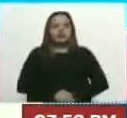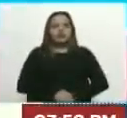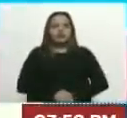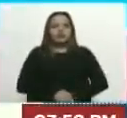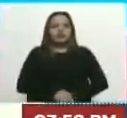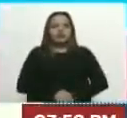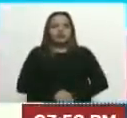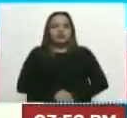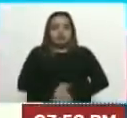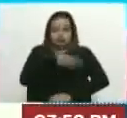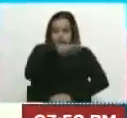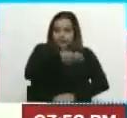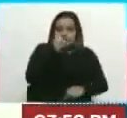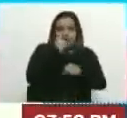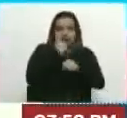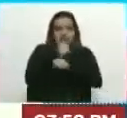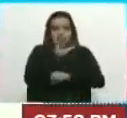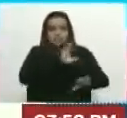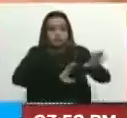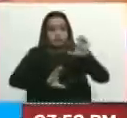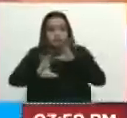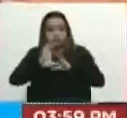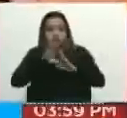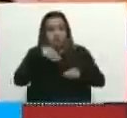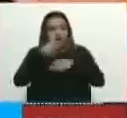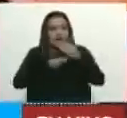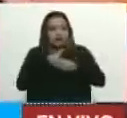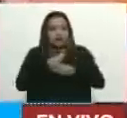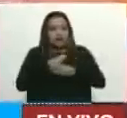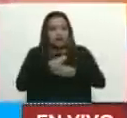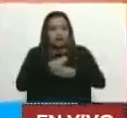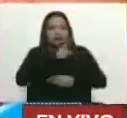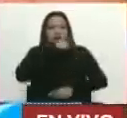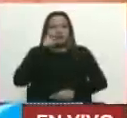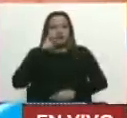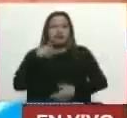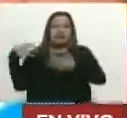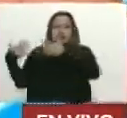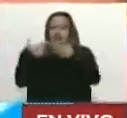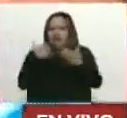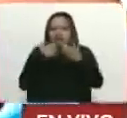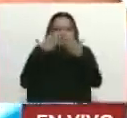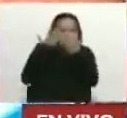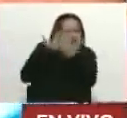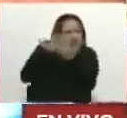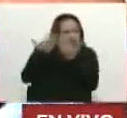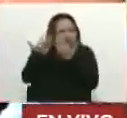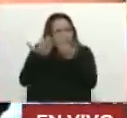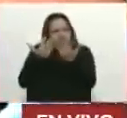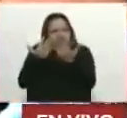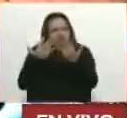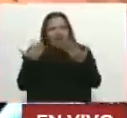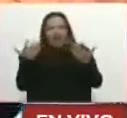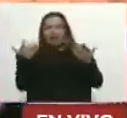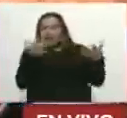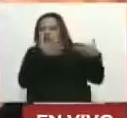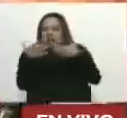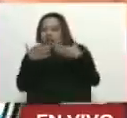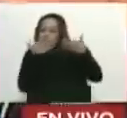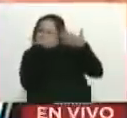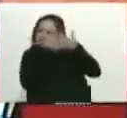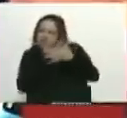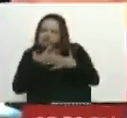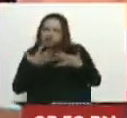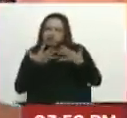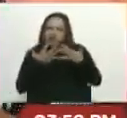este trabajo científico que hemos llamado guerra difusa. Guerra difusa, una